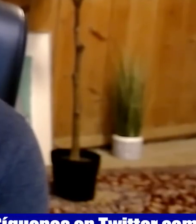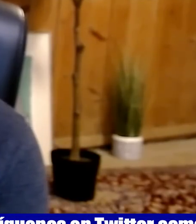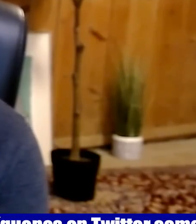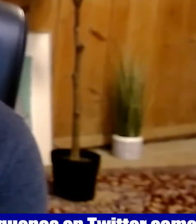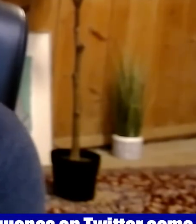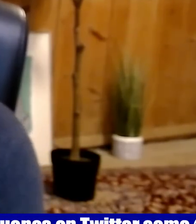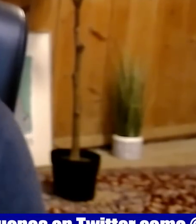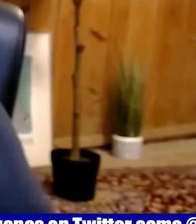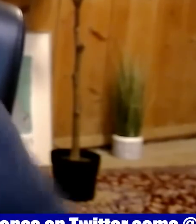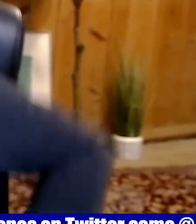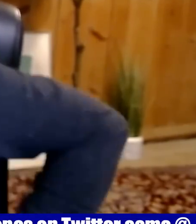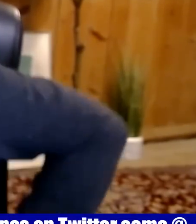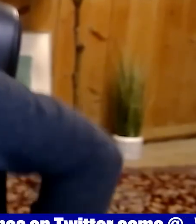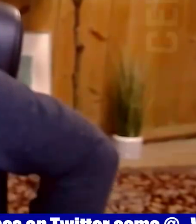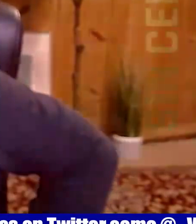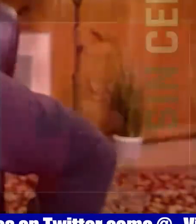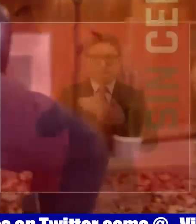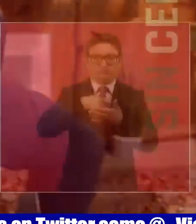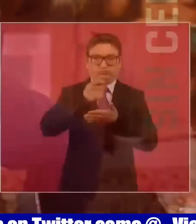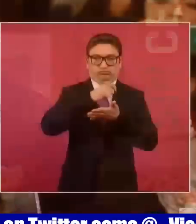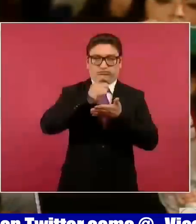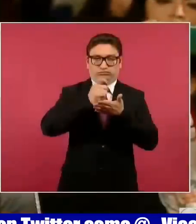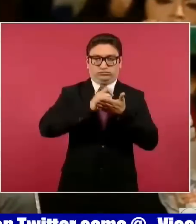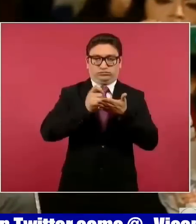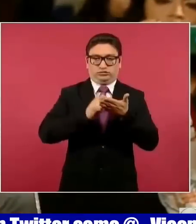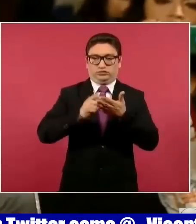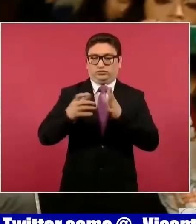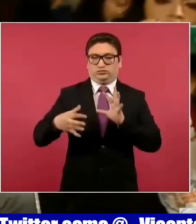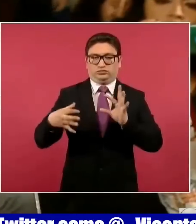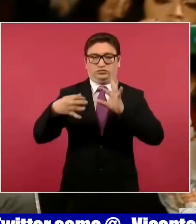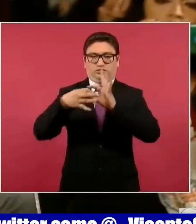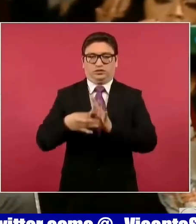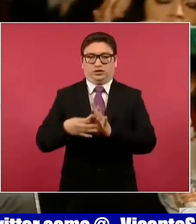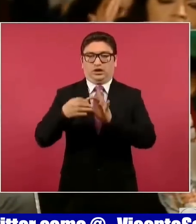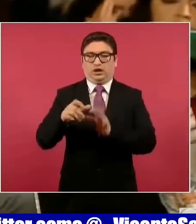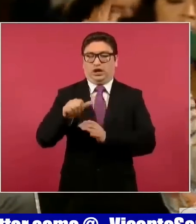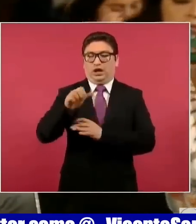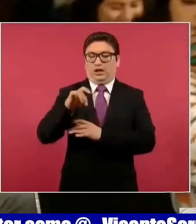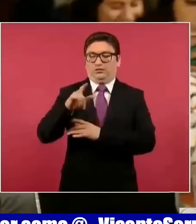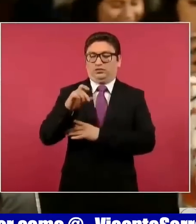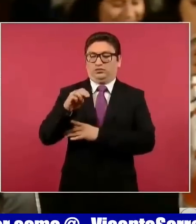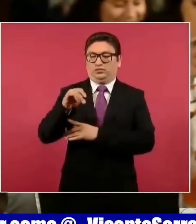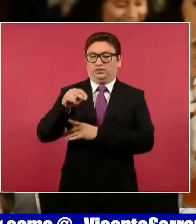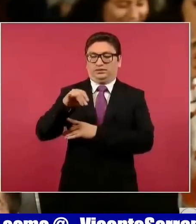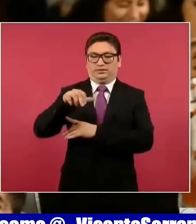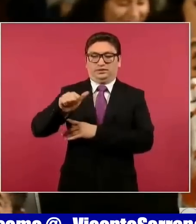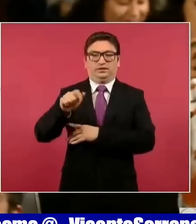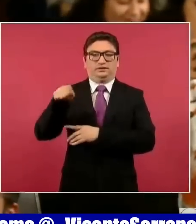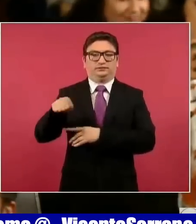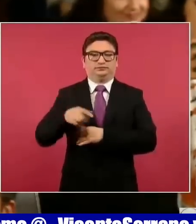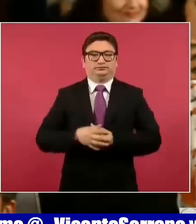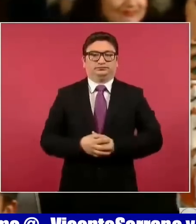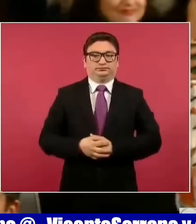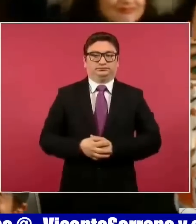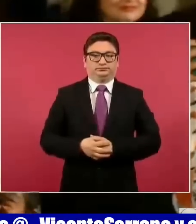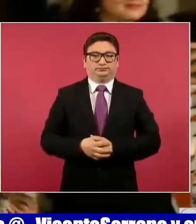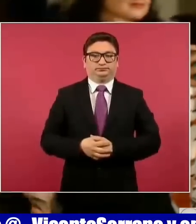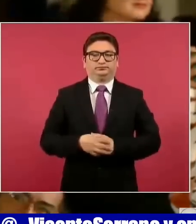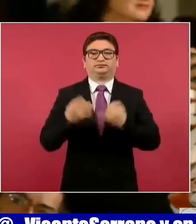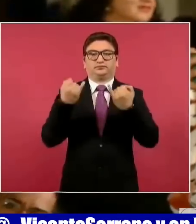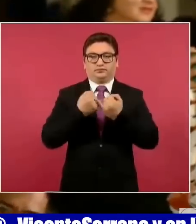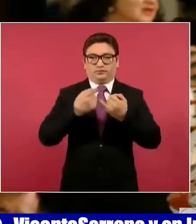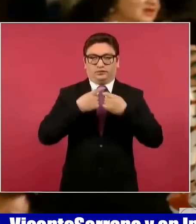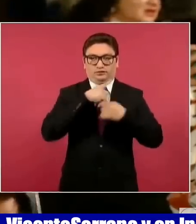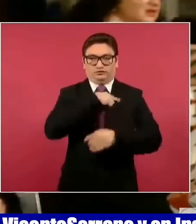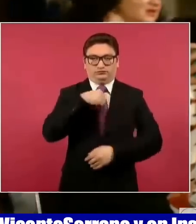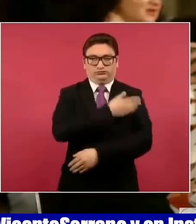etcétera, ¿no? En primer lugar, Carlos Pozos, Lord Molécula, le regala al presidente y lo da a conocer ahí en la mañanera,